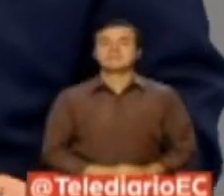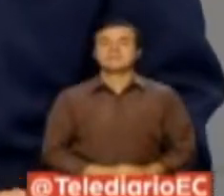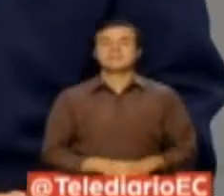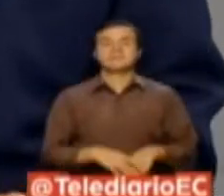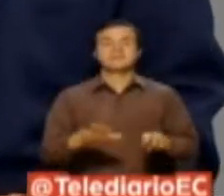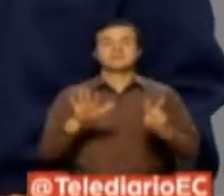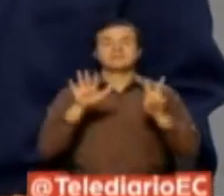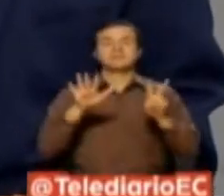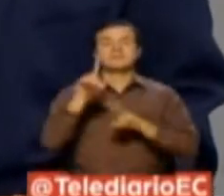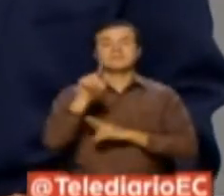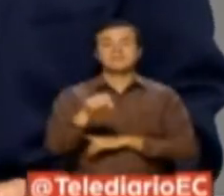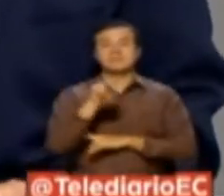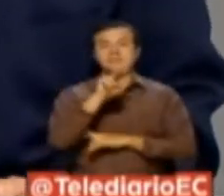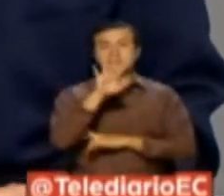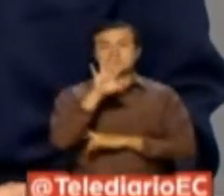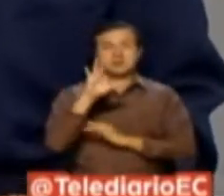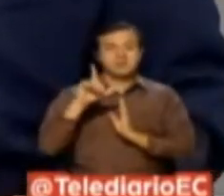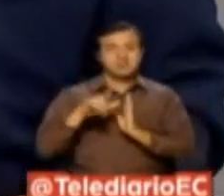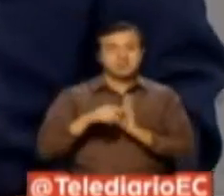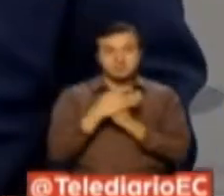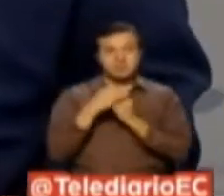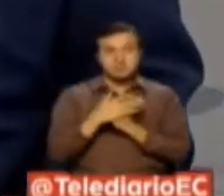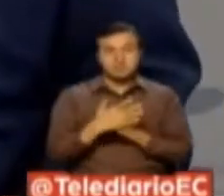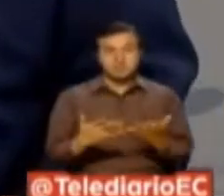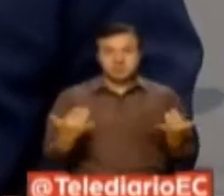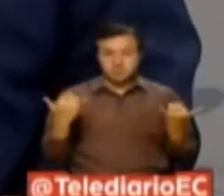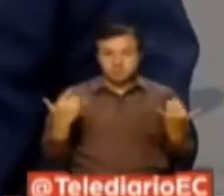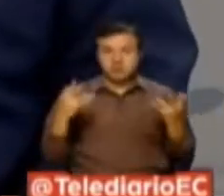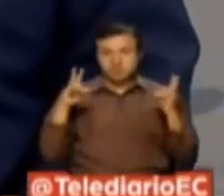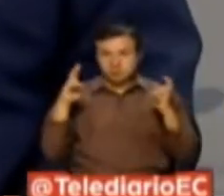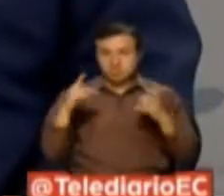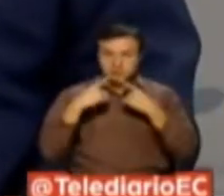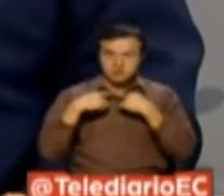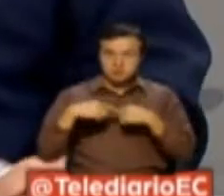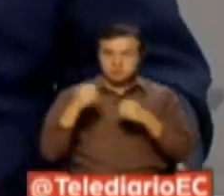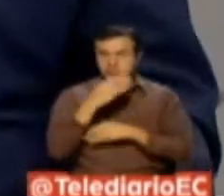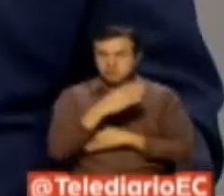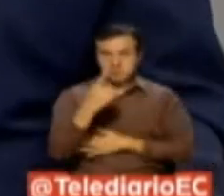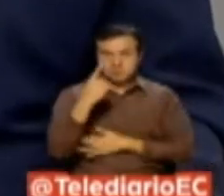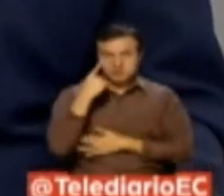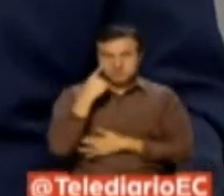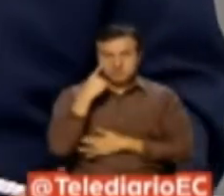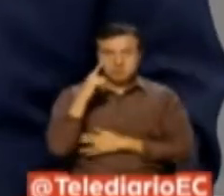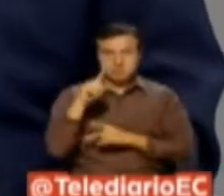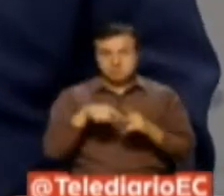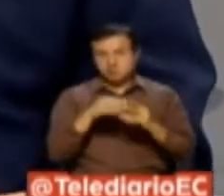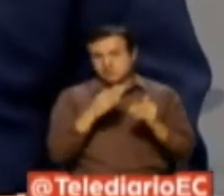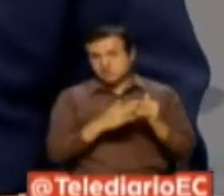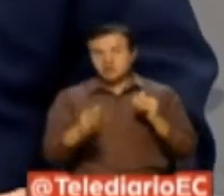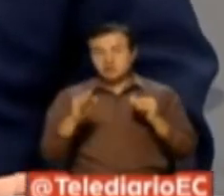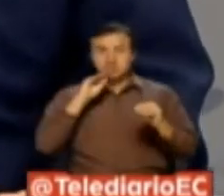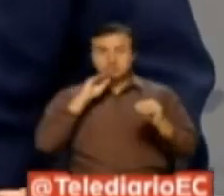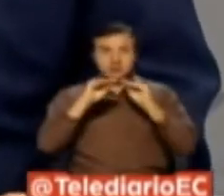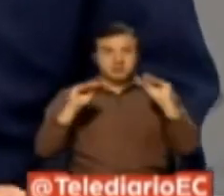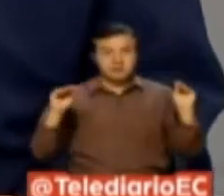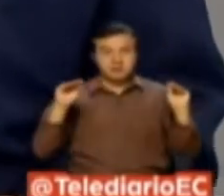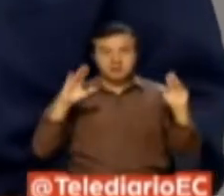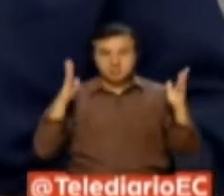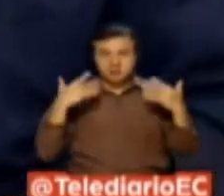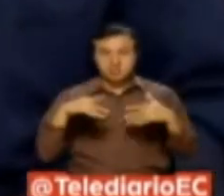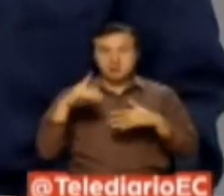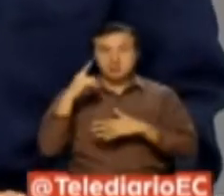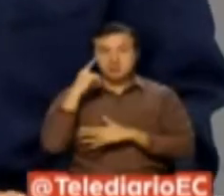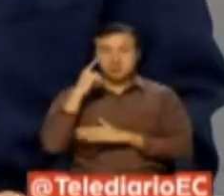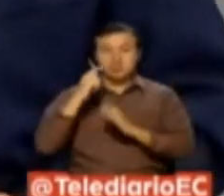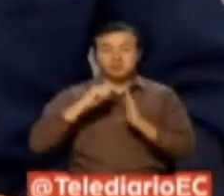7 de la mañana con 25 minutos este es el tema y volviendo al principio recordemos que lo dicho por la